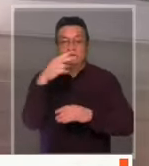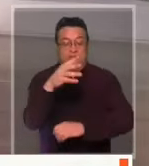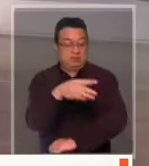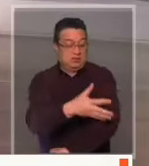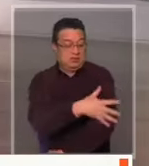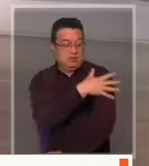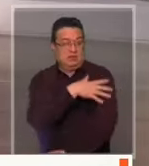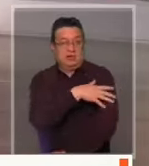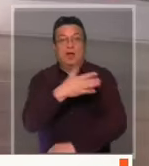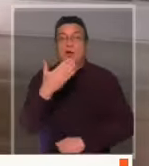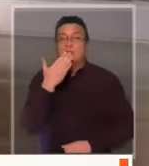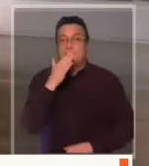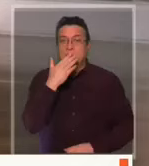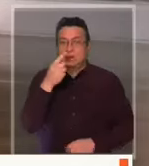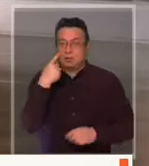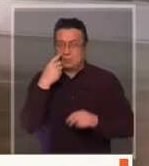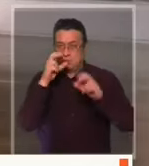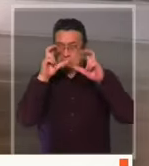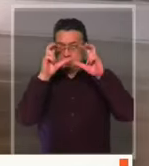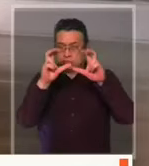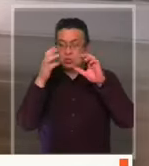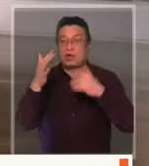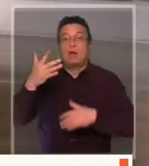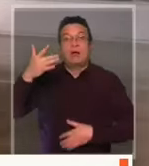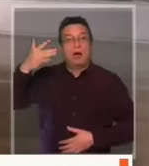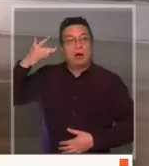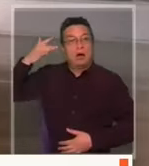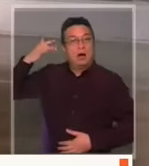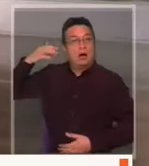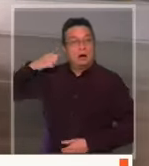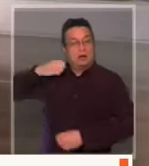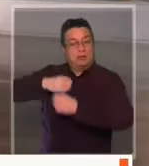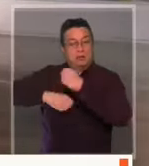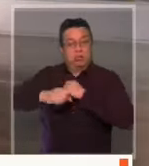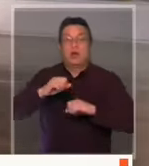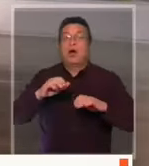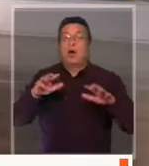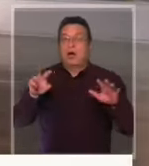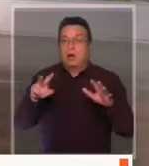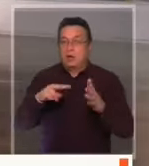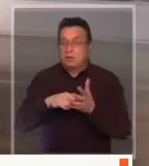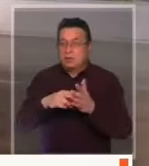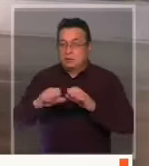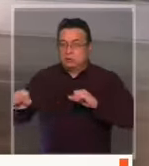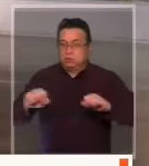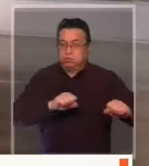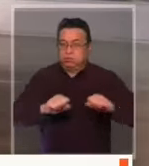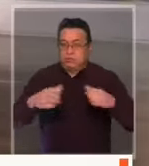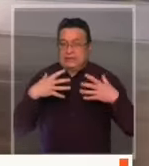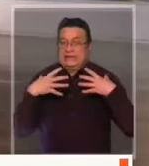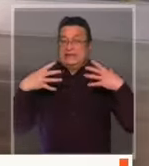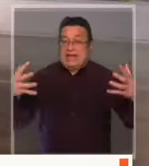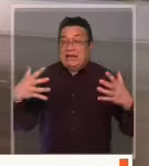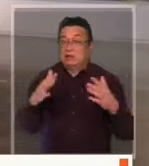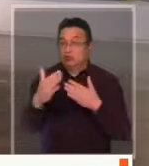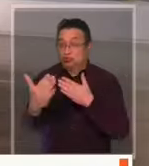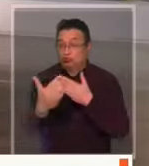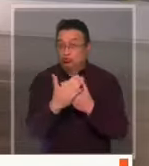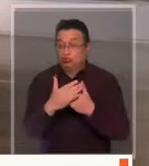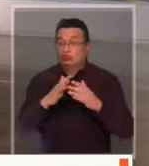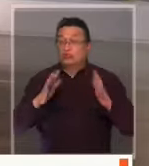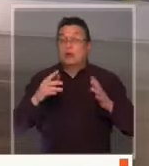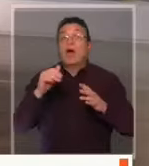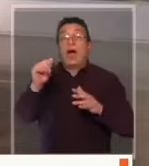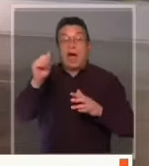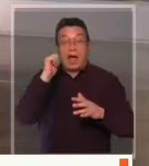la atención de los expertos, tomando en cuenta que hace varios años ya, ¿no?, se espera un gran mega terremoto en esa área. Anoche se percibieron también